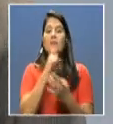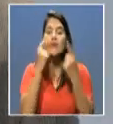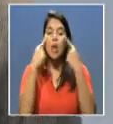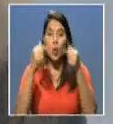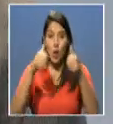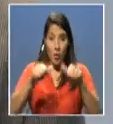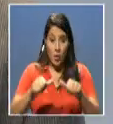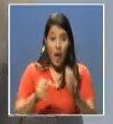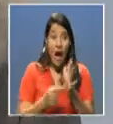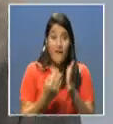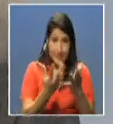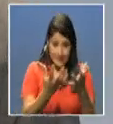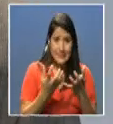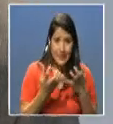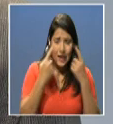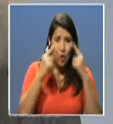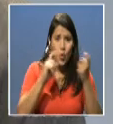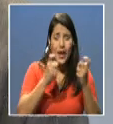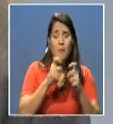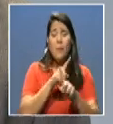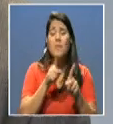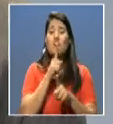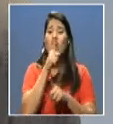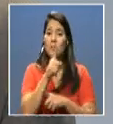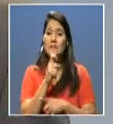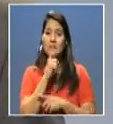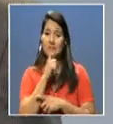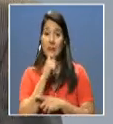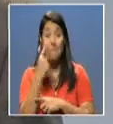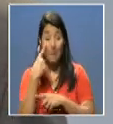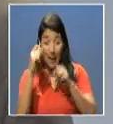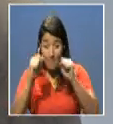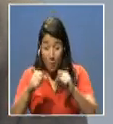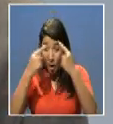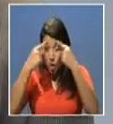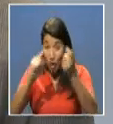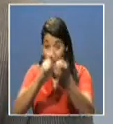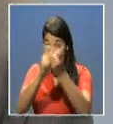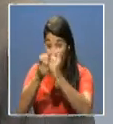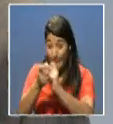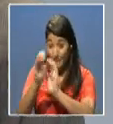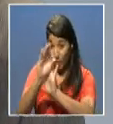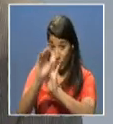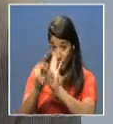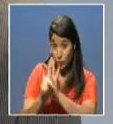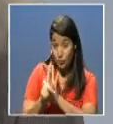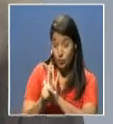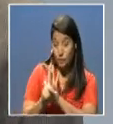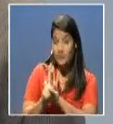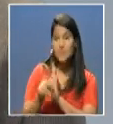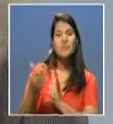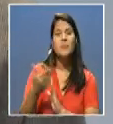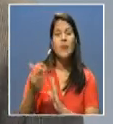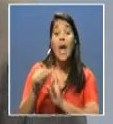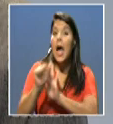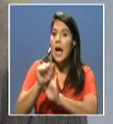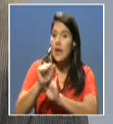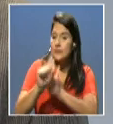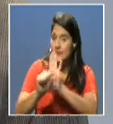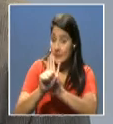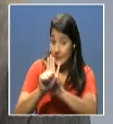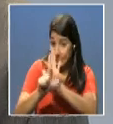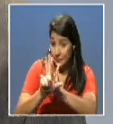lograr cambios, es realmente difícil. Mire, para hacer una reforma de nuestra Constitución, la Asamblea Legislativa